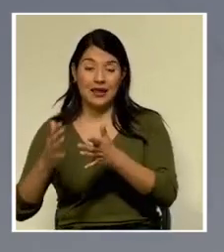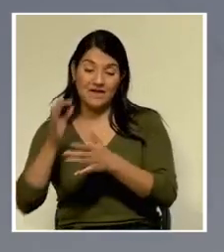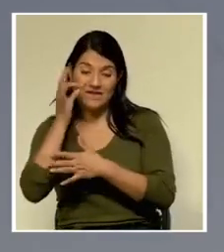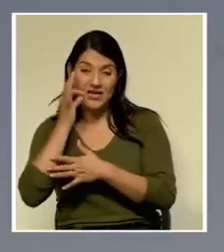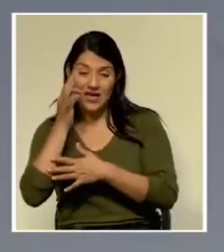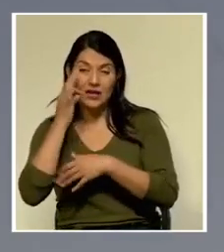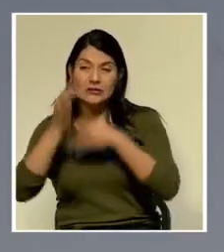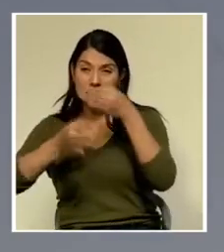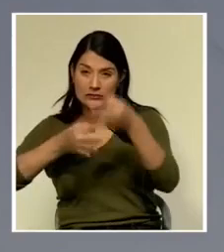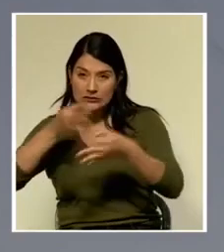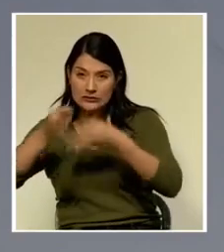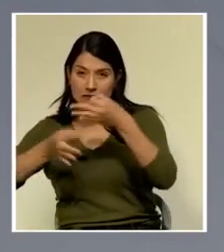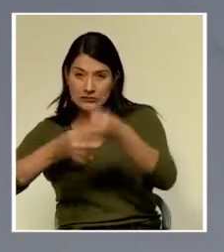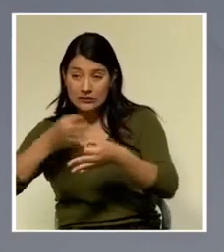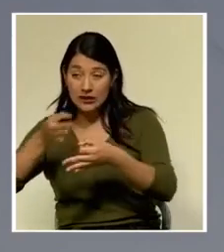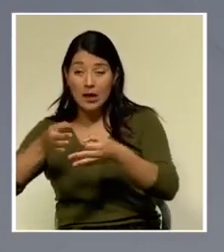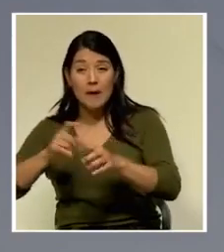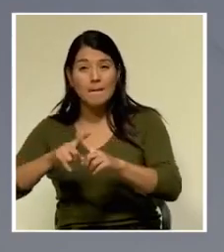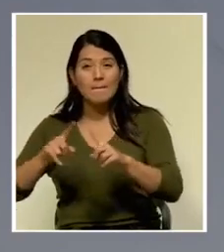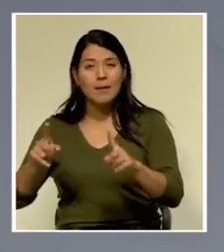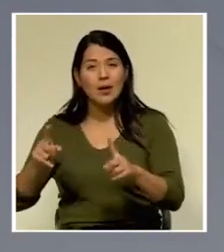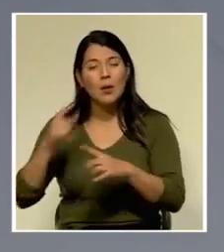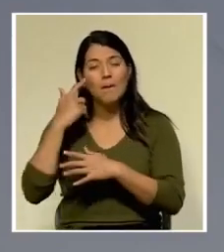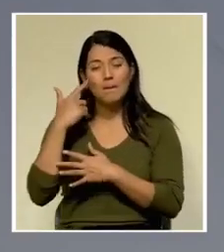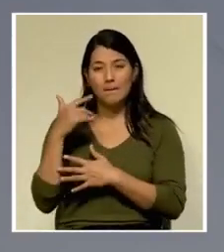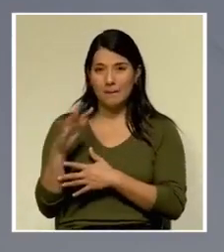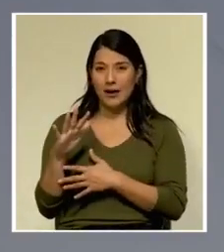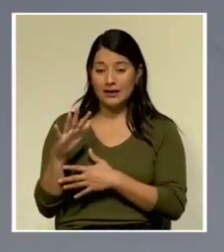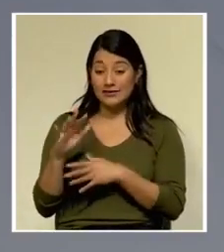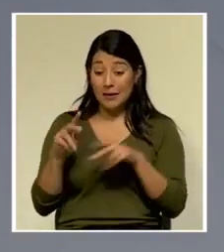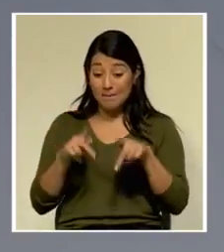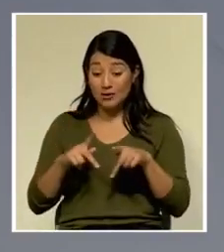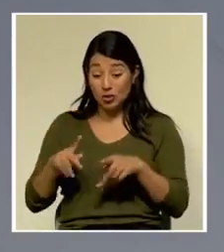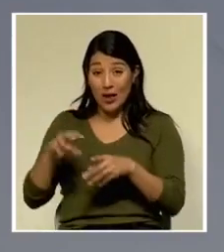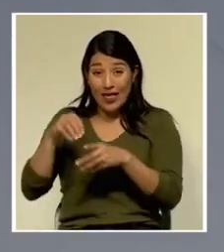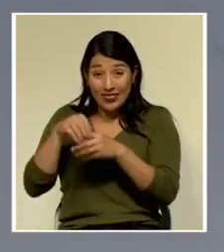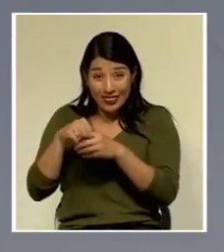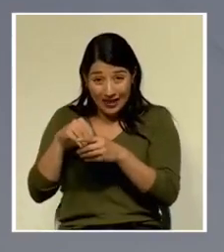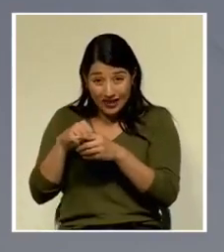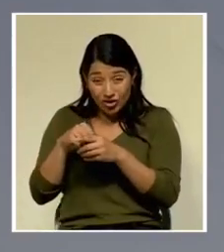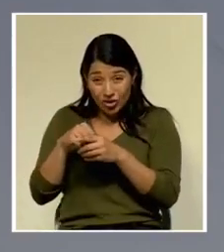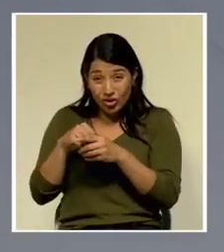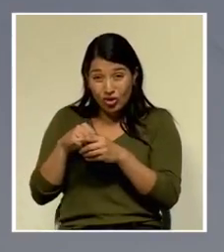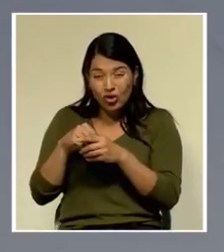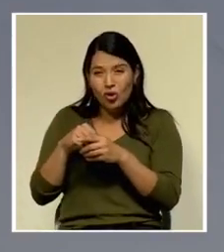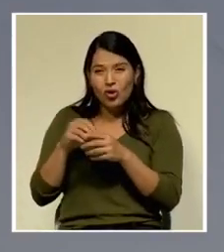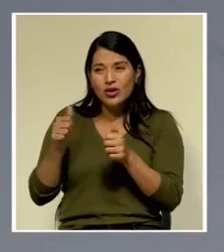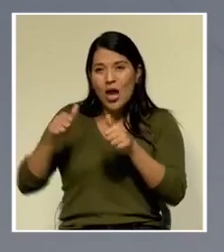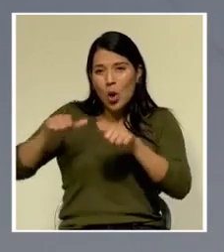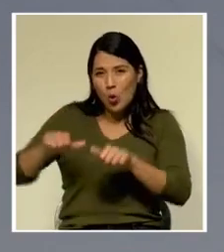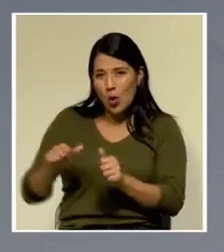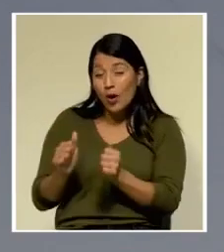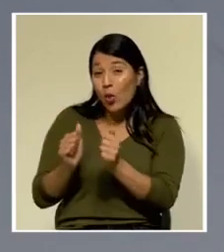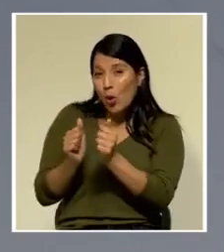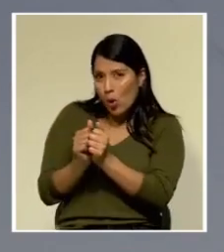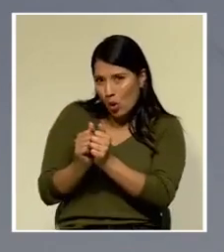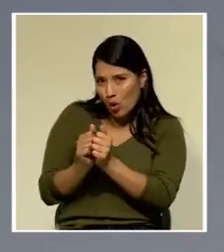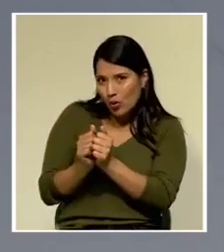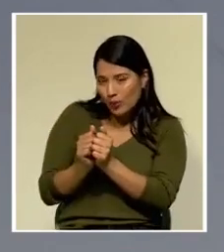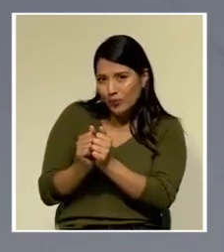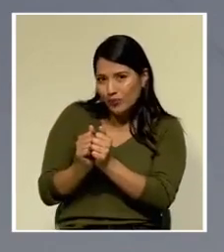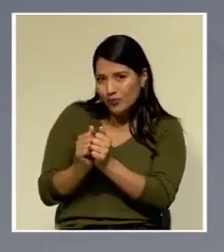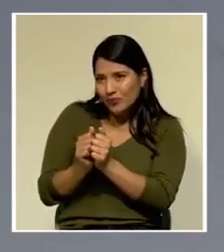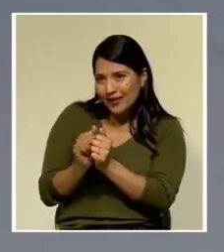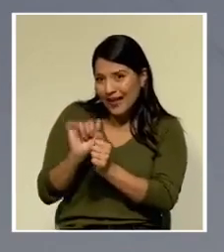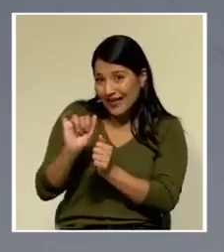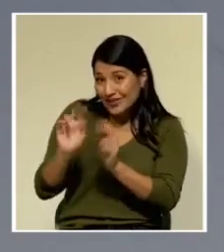de ese sector del progresismo social, pues evidentemente han cerrado una puerta que no se debe cerrar, al